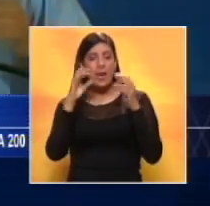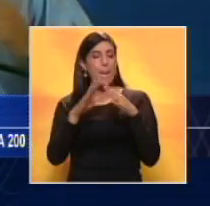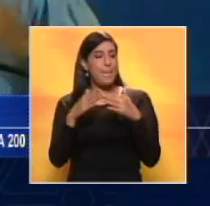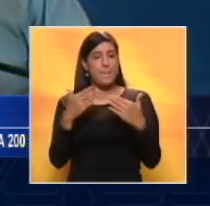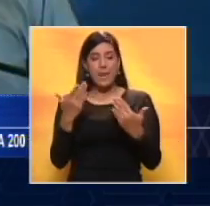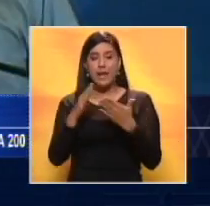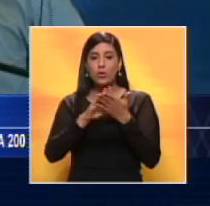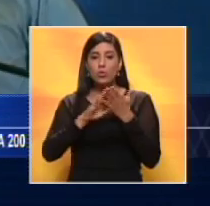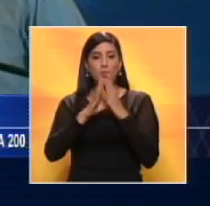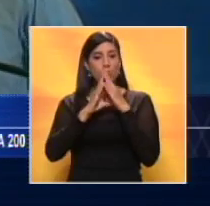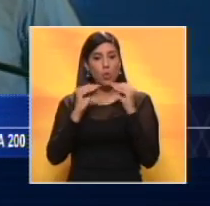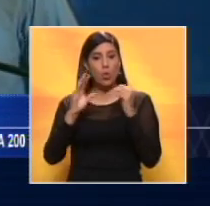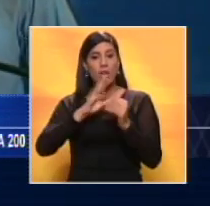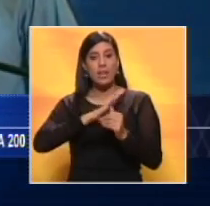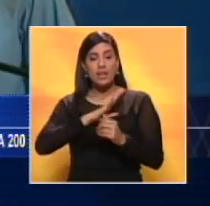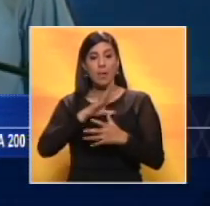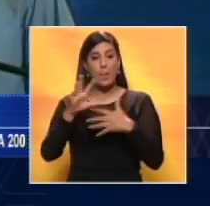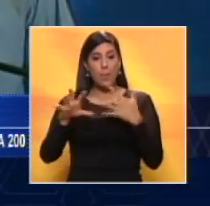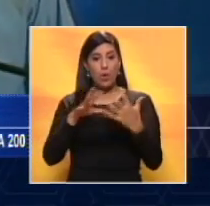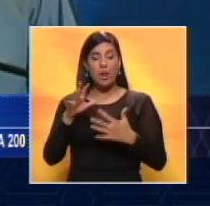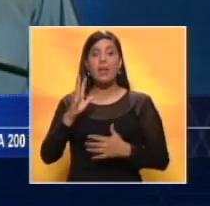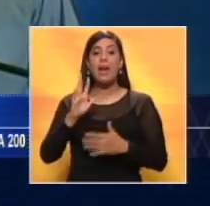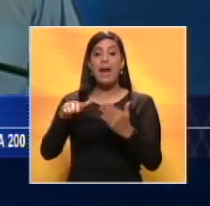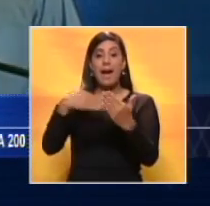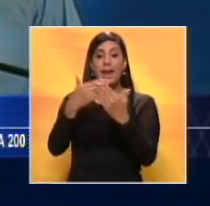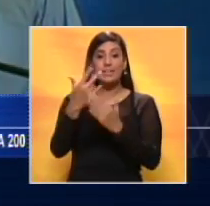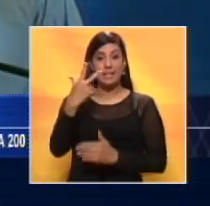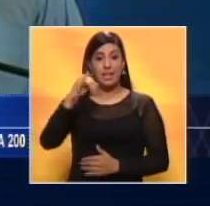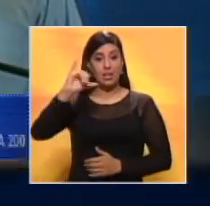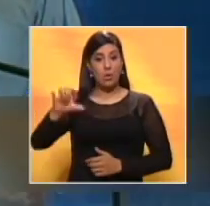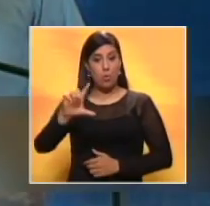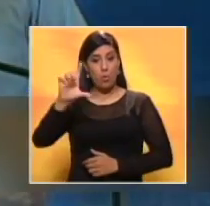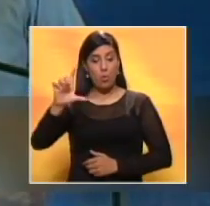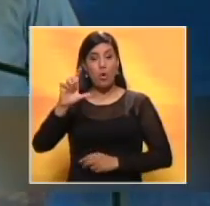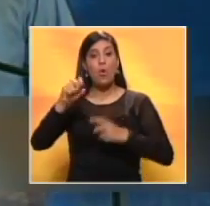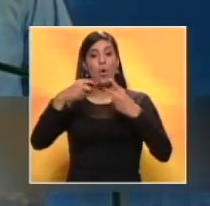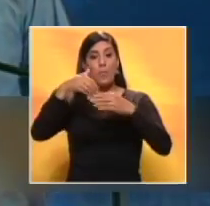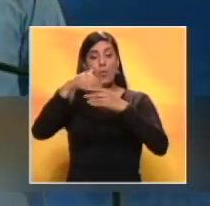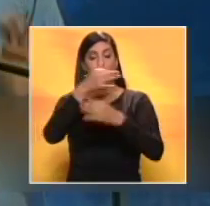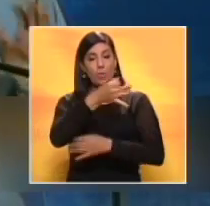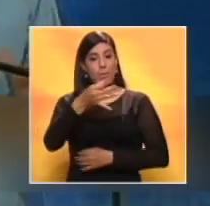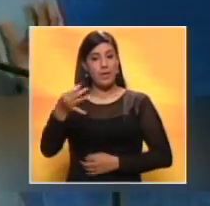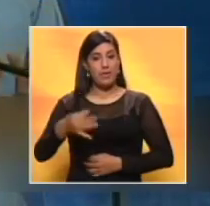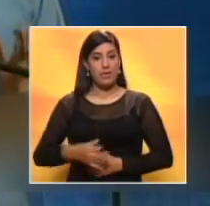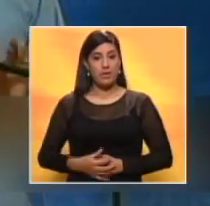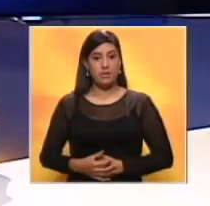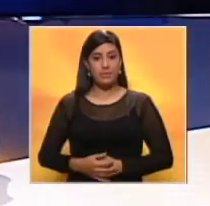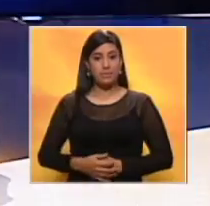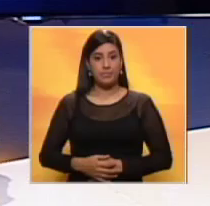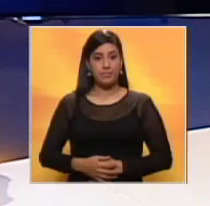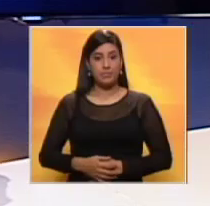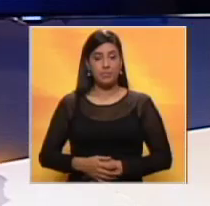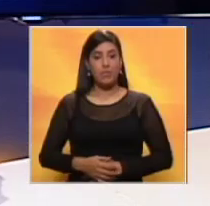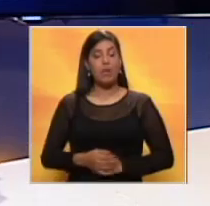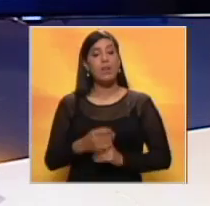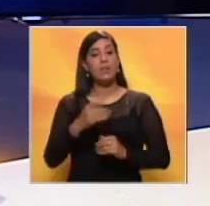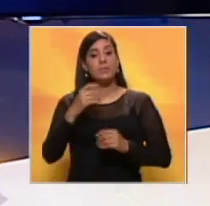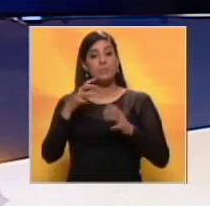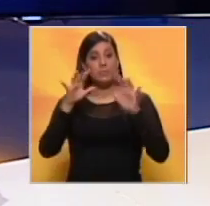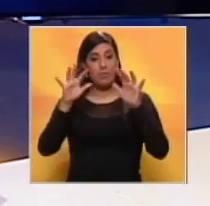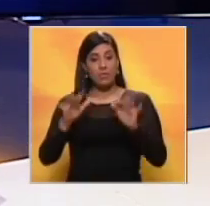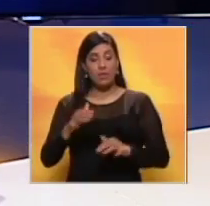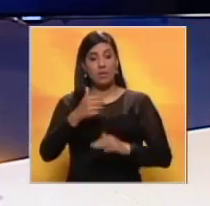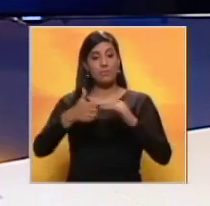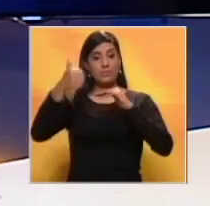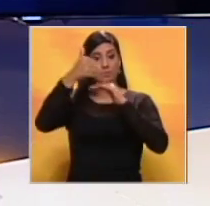Para corregir todo lo que tengamos que corregir y llegar al 30 de julio en una elección perfecta. La Oficina del